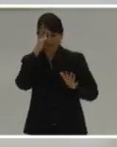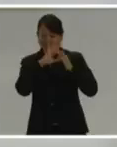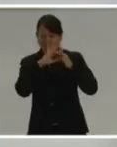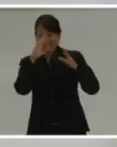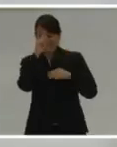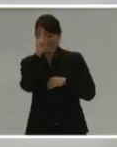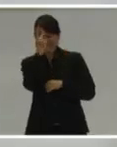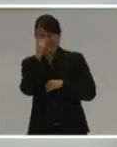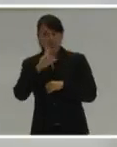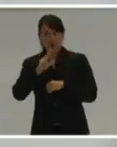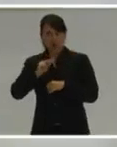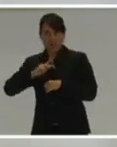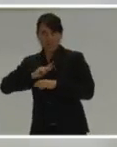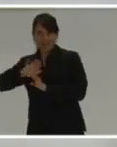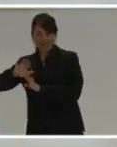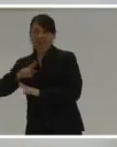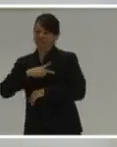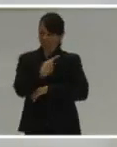es